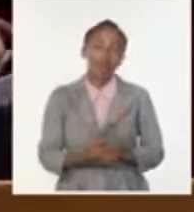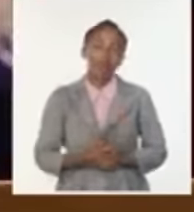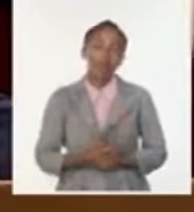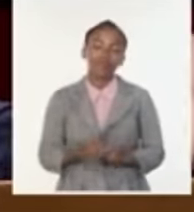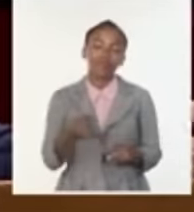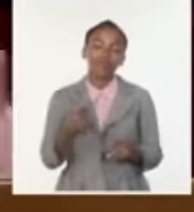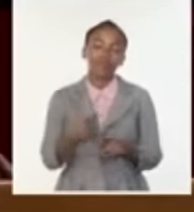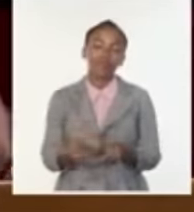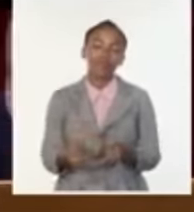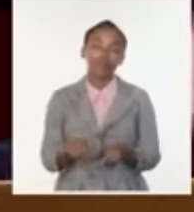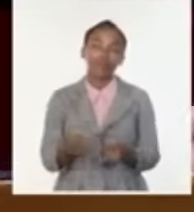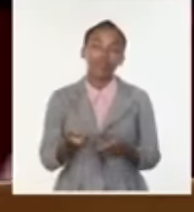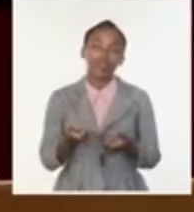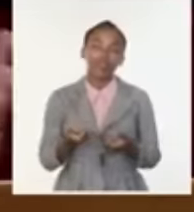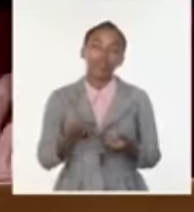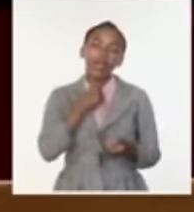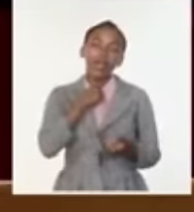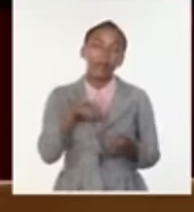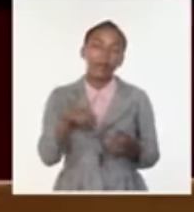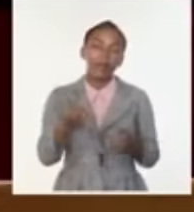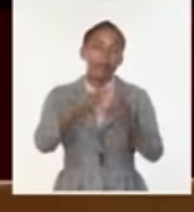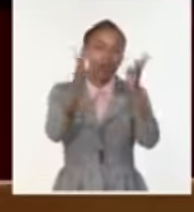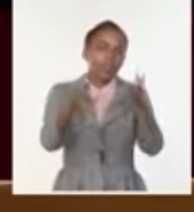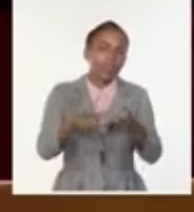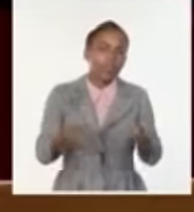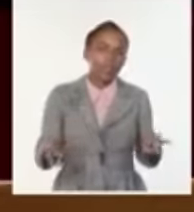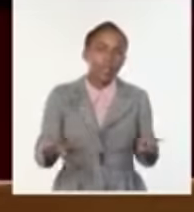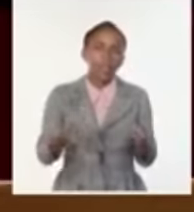del cual las redes sociales están